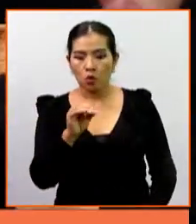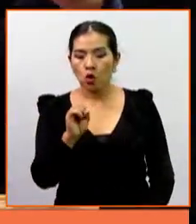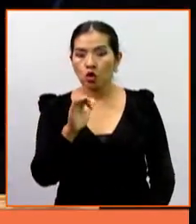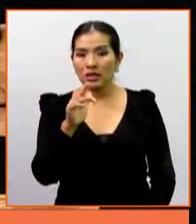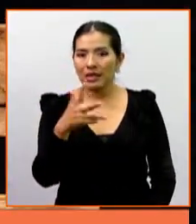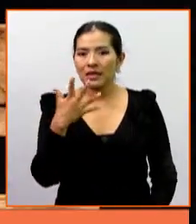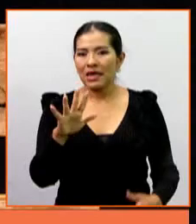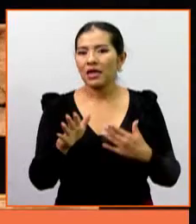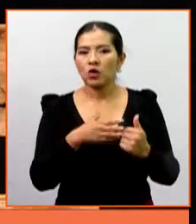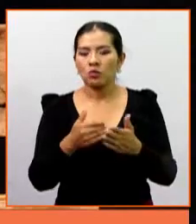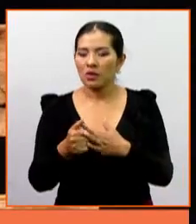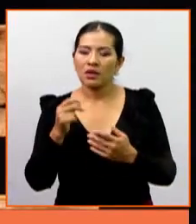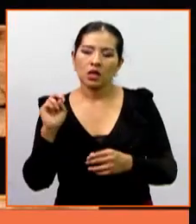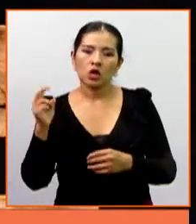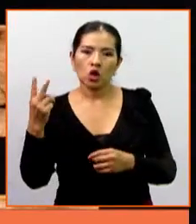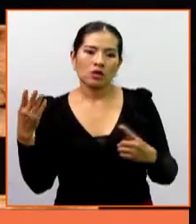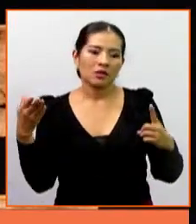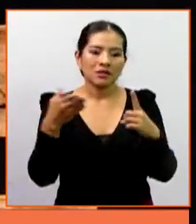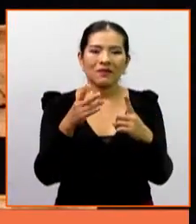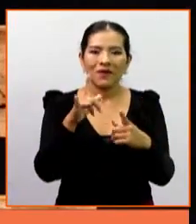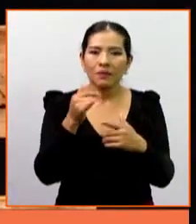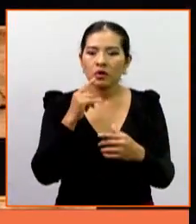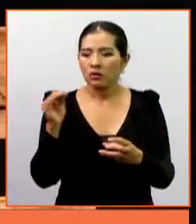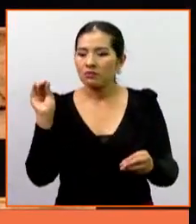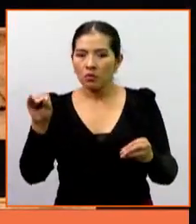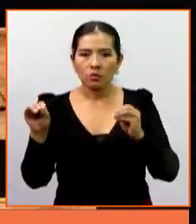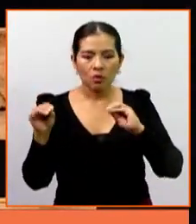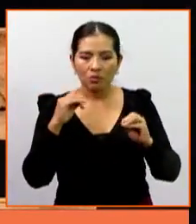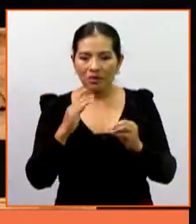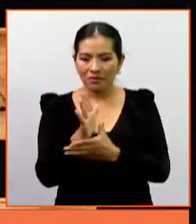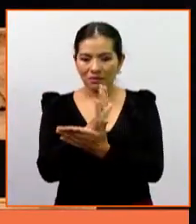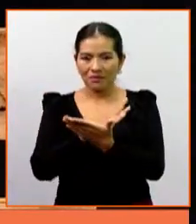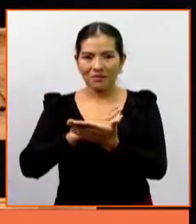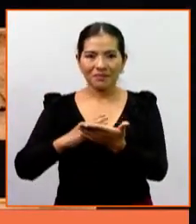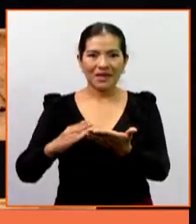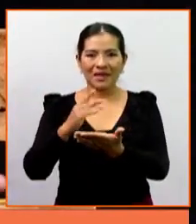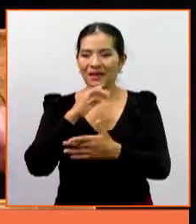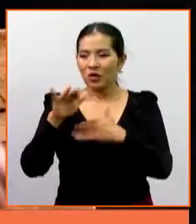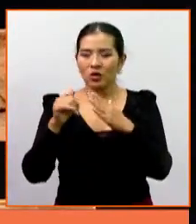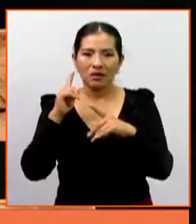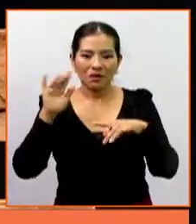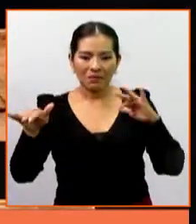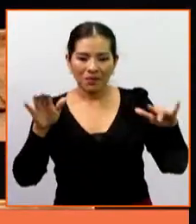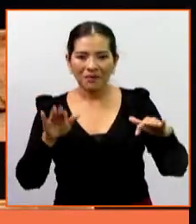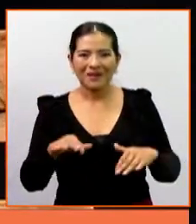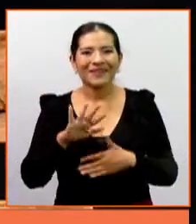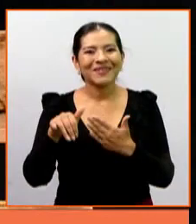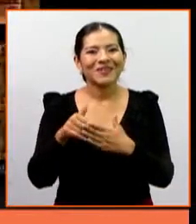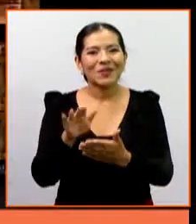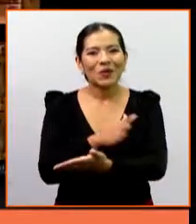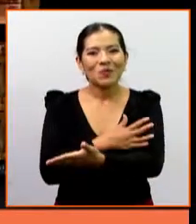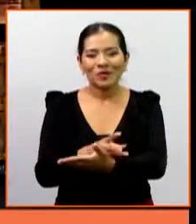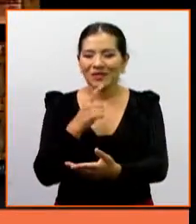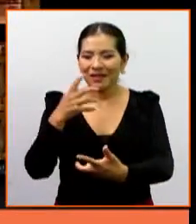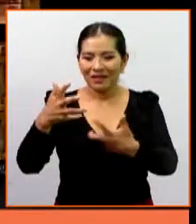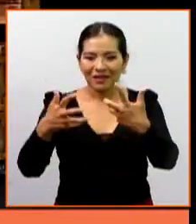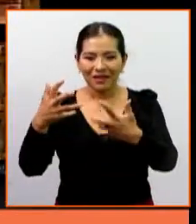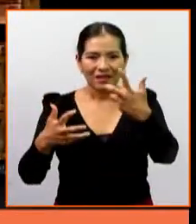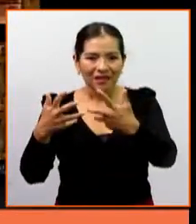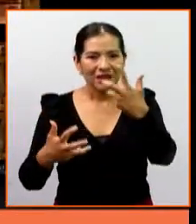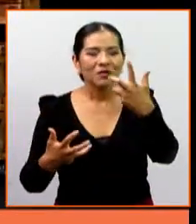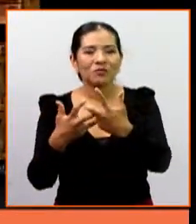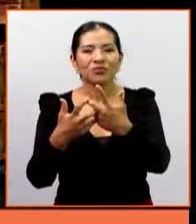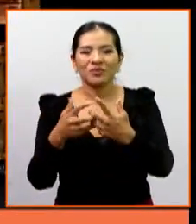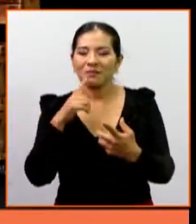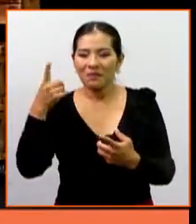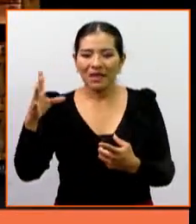compás de 12 flamenco y estaba tacata, patata, el aitor normal, y él empezaba tan, quin, quin, ta, cambiando de por este lado